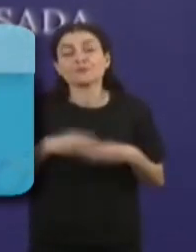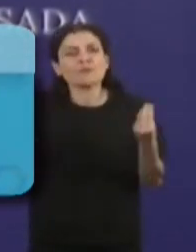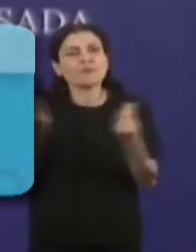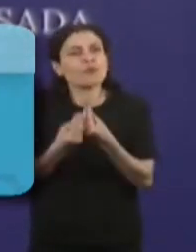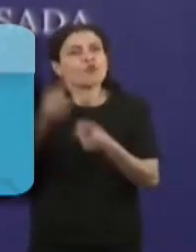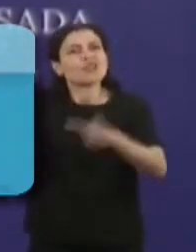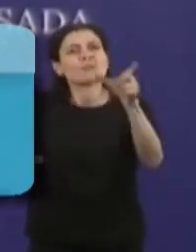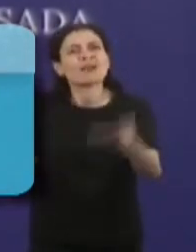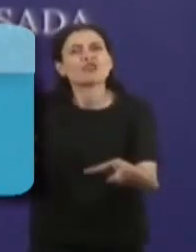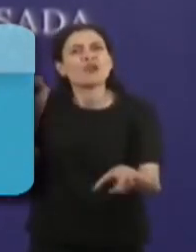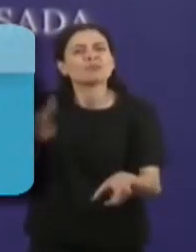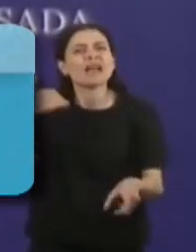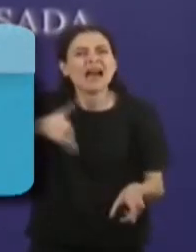están